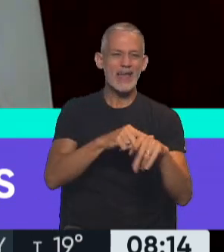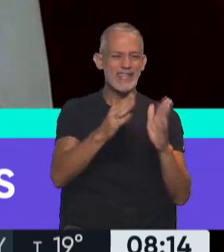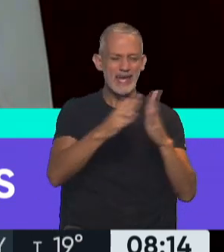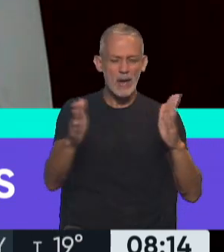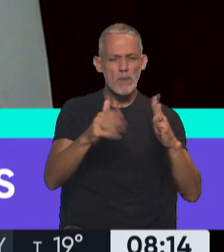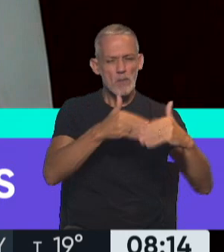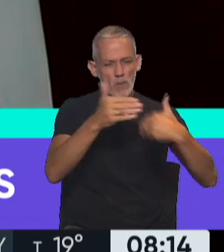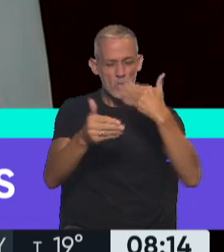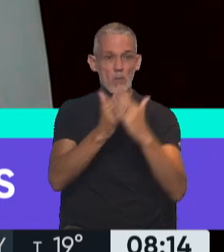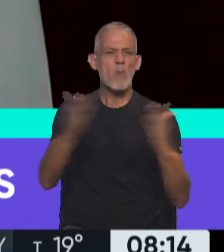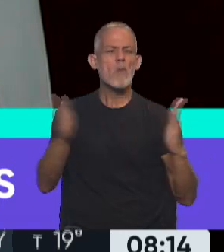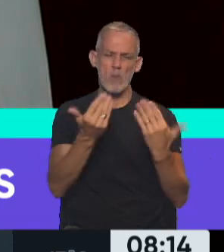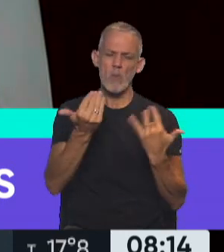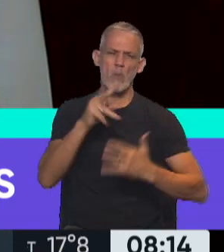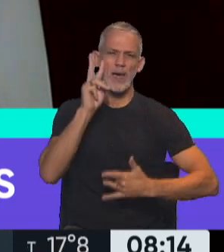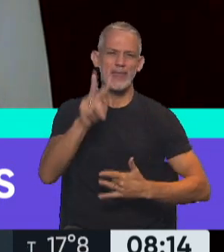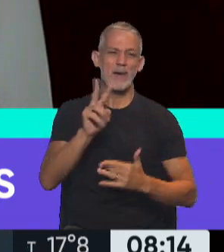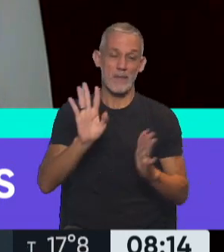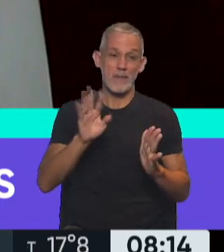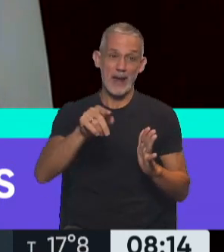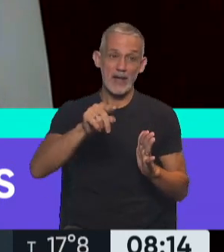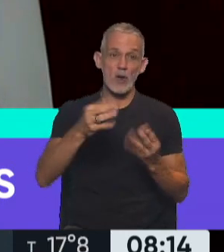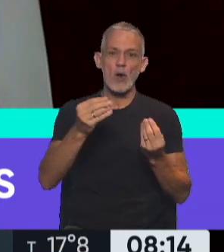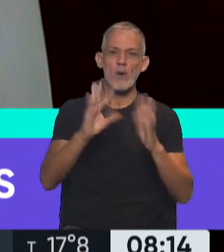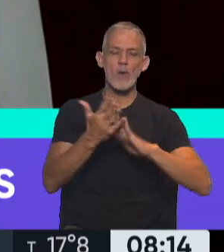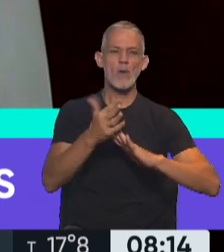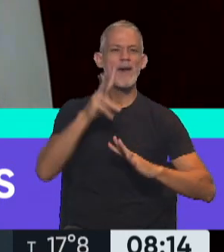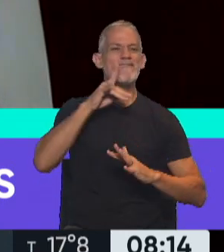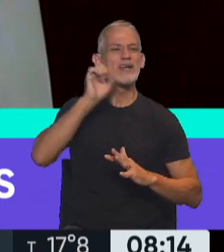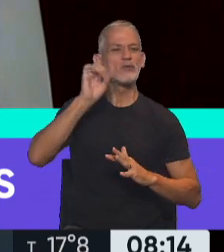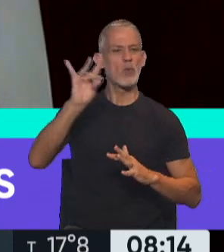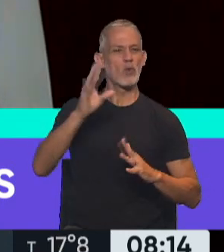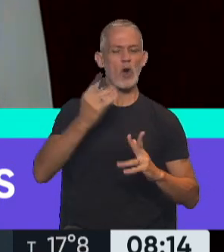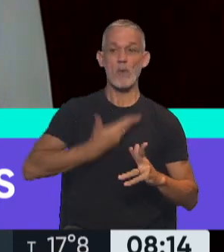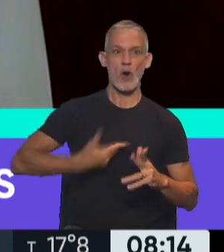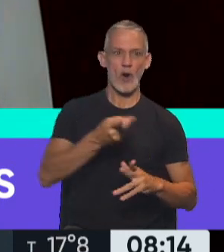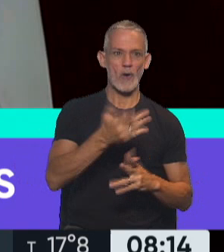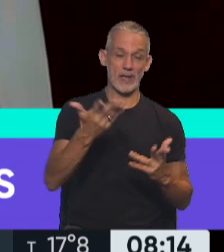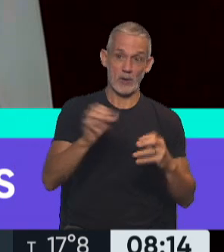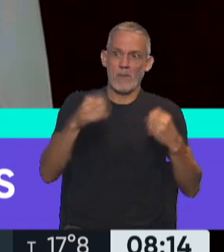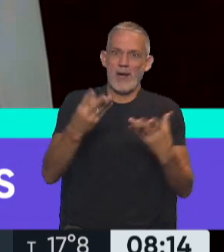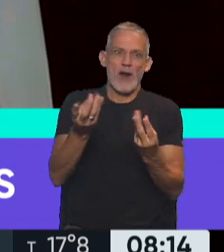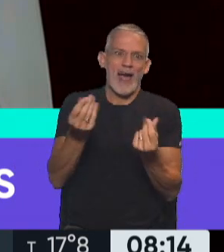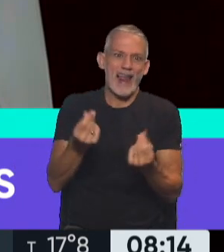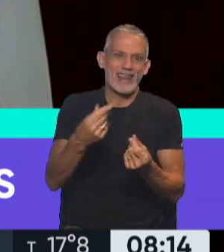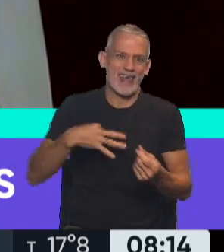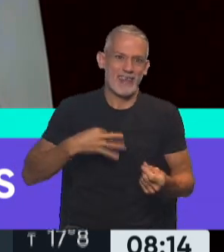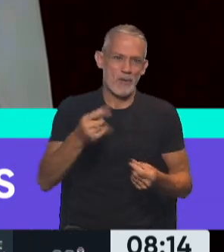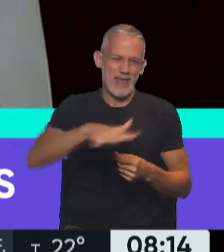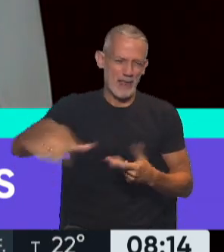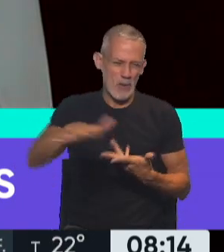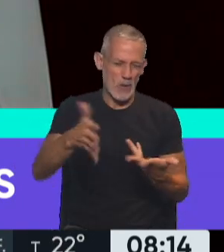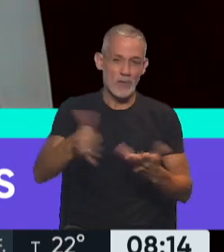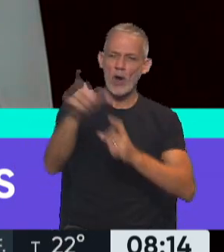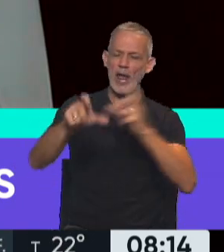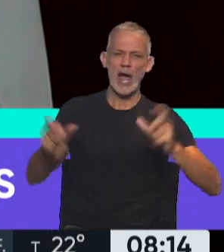medido en lo que se debe medir la virtud en la gestión de gobierno, que es mejorar la calidad de vida de los pueblos, que la